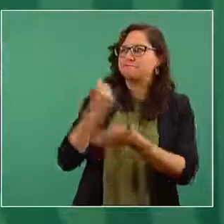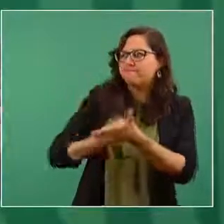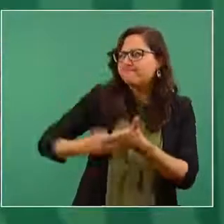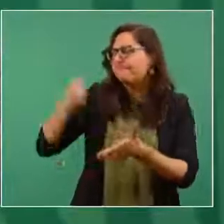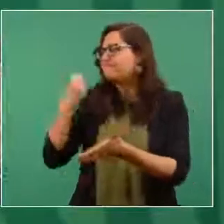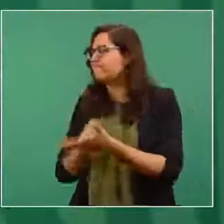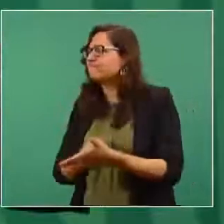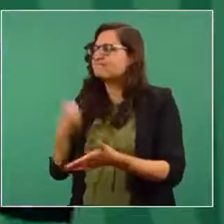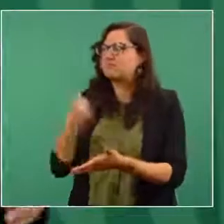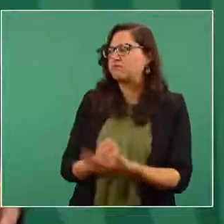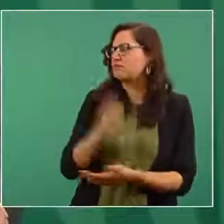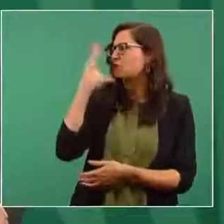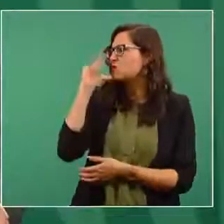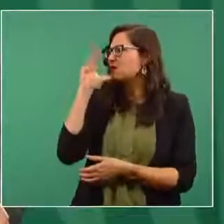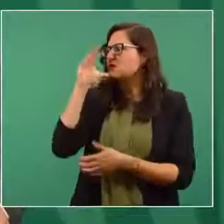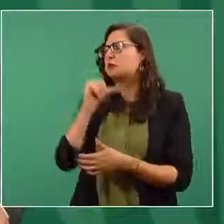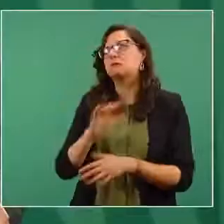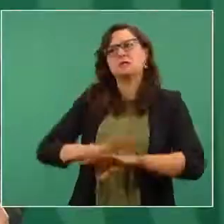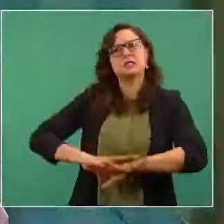recurren al uso de la fuerza